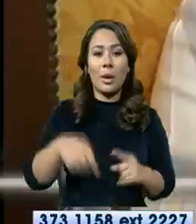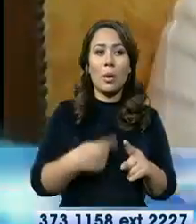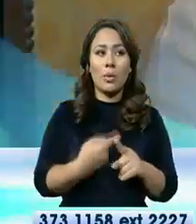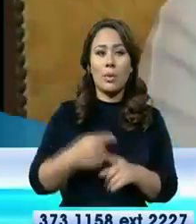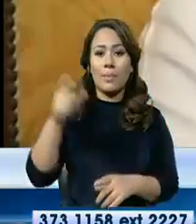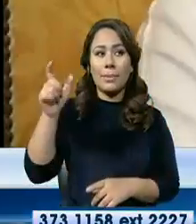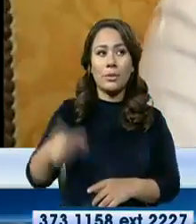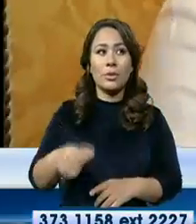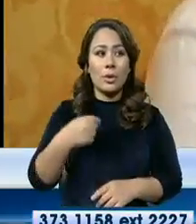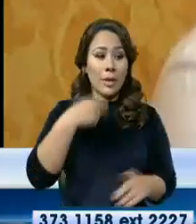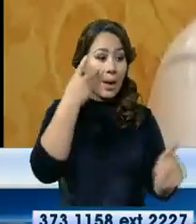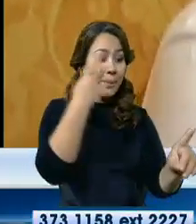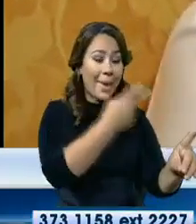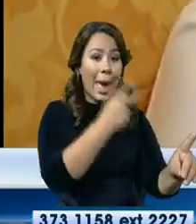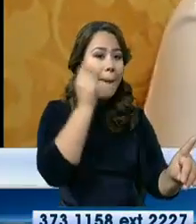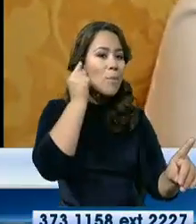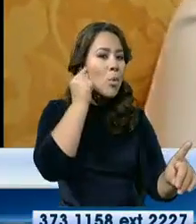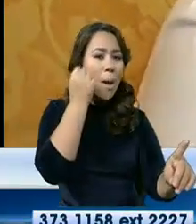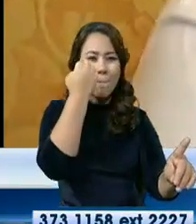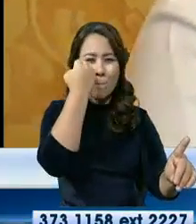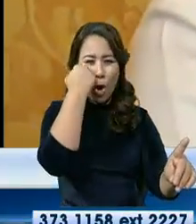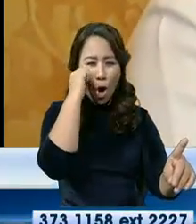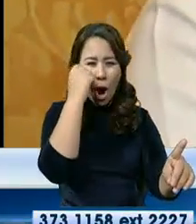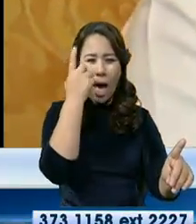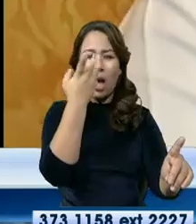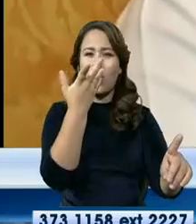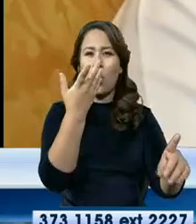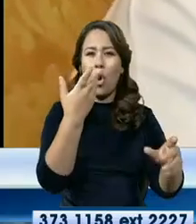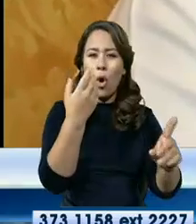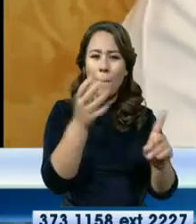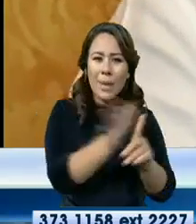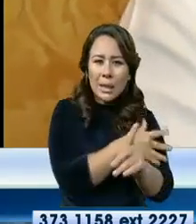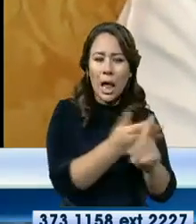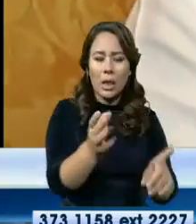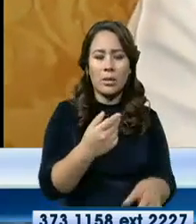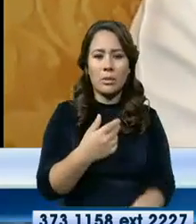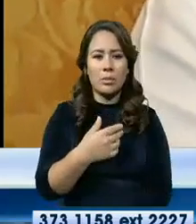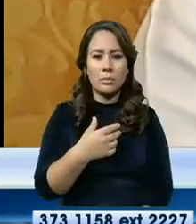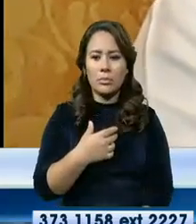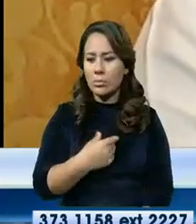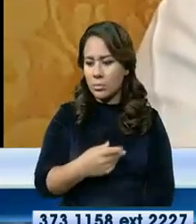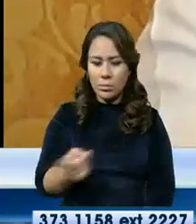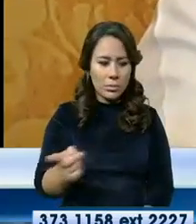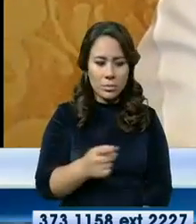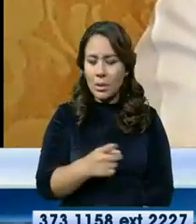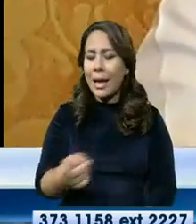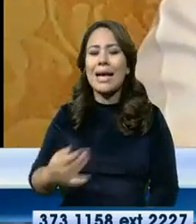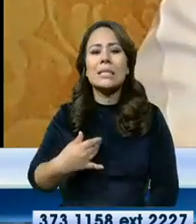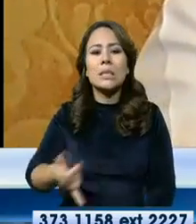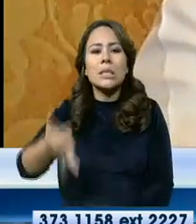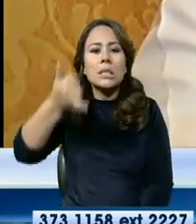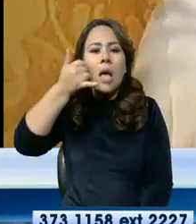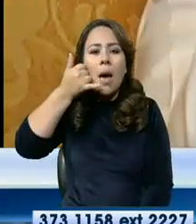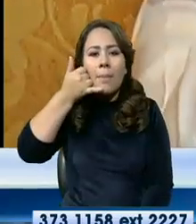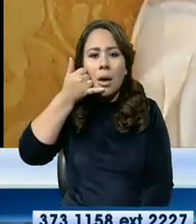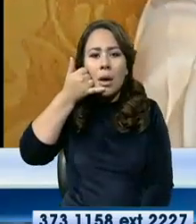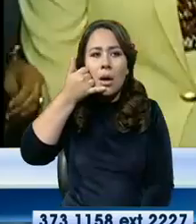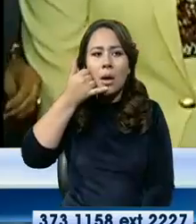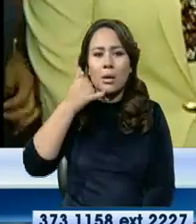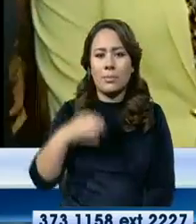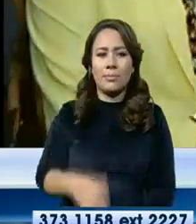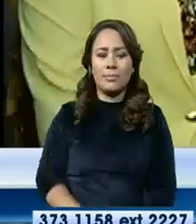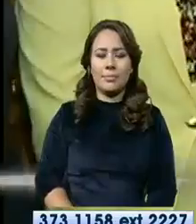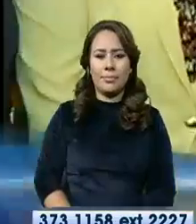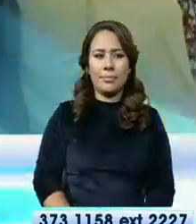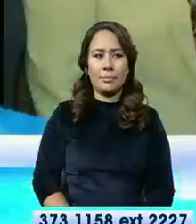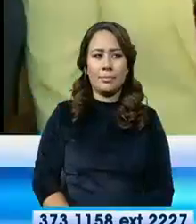sentido, aparte de cierta actuación que tiene que tener, tiene que comunicarlo de inmediato al superior.